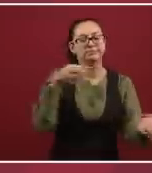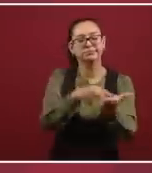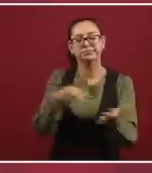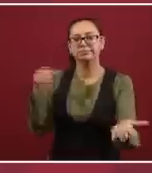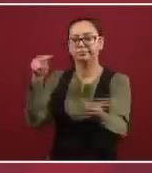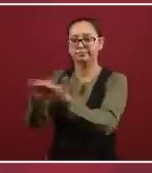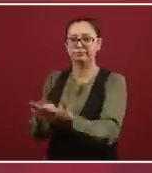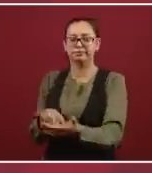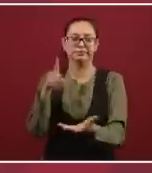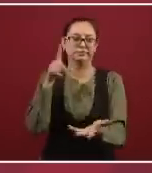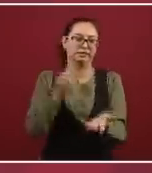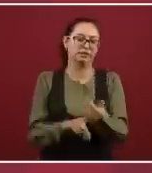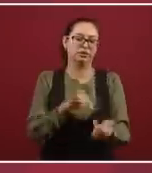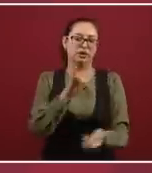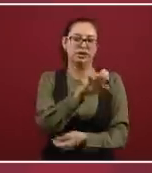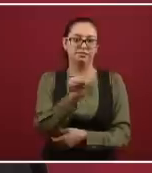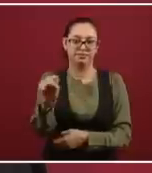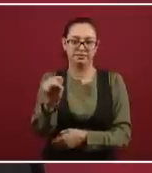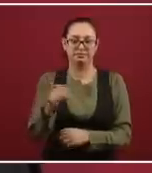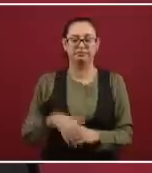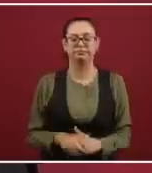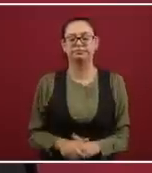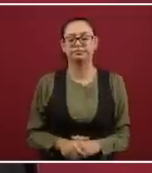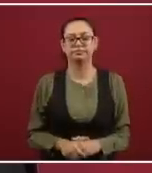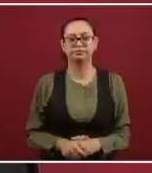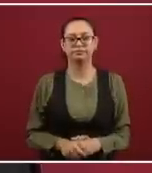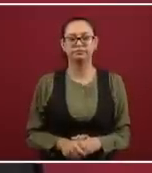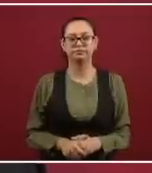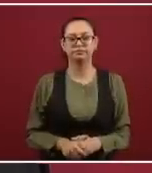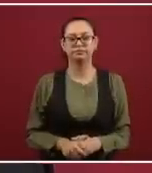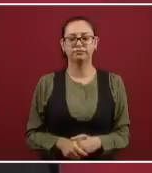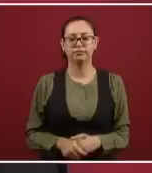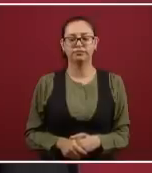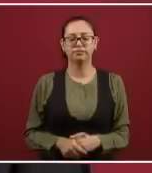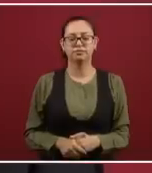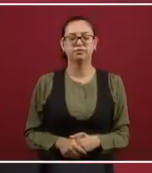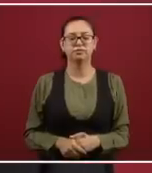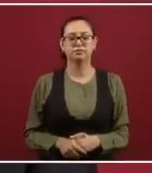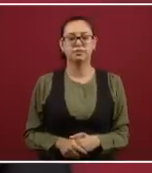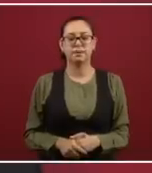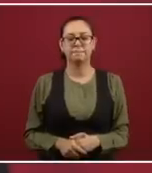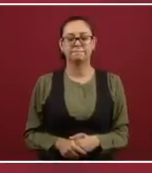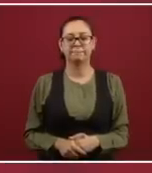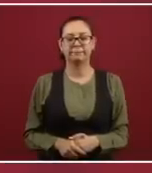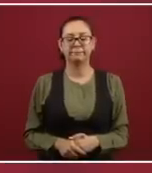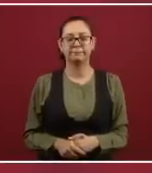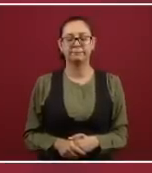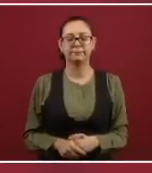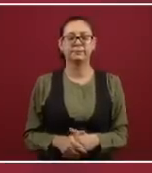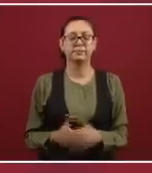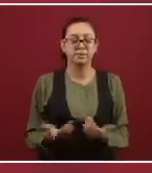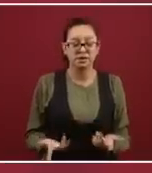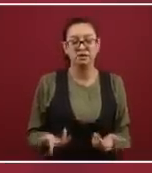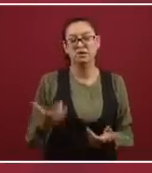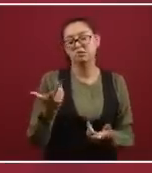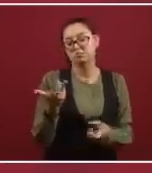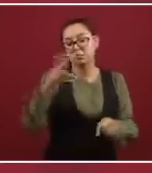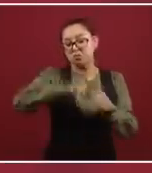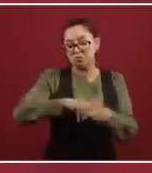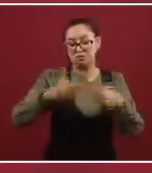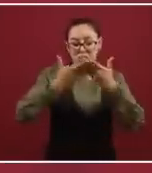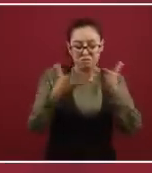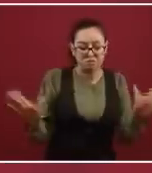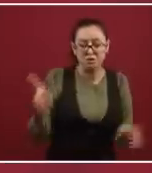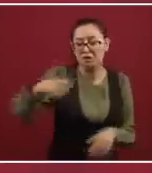del Seguro Social, los hospitales que atienden a población abierta, la población